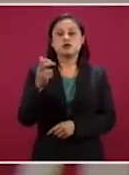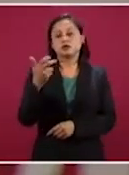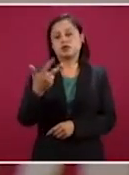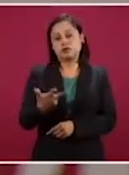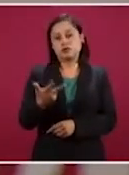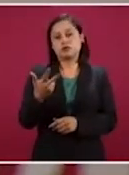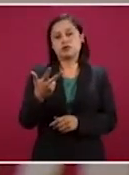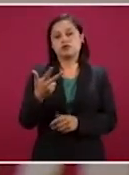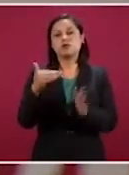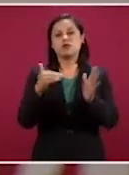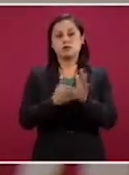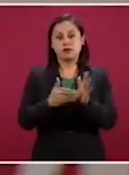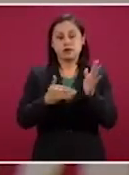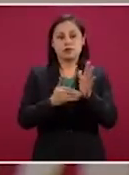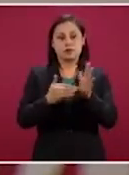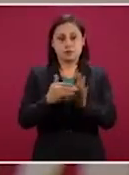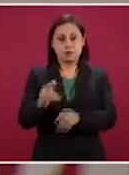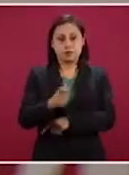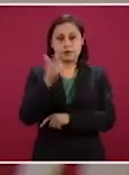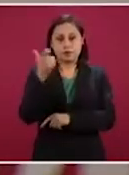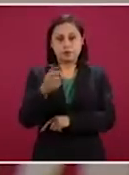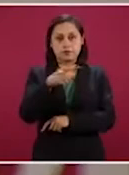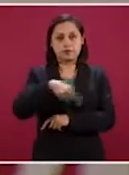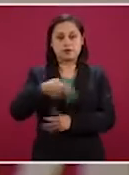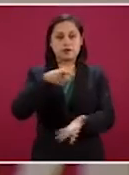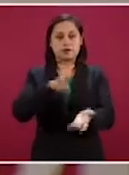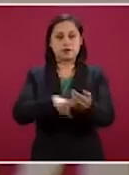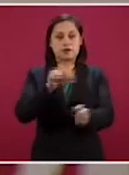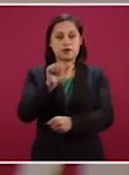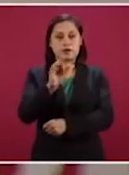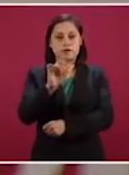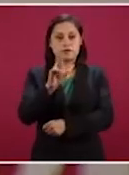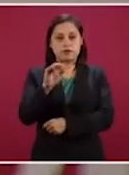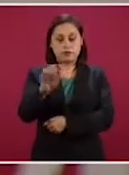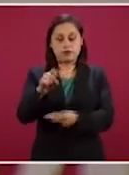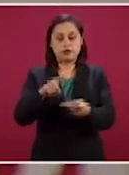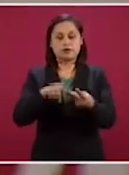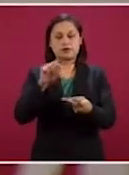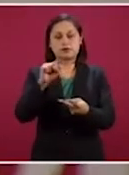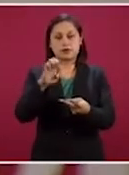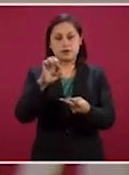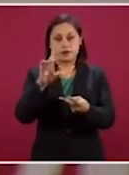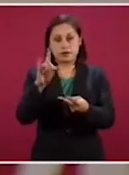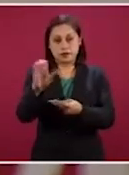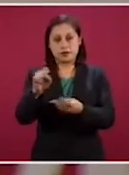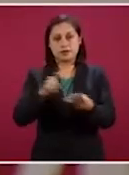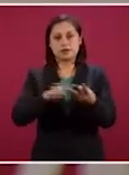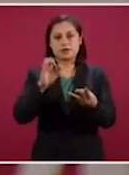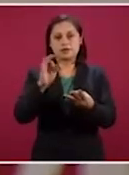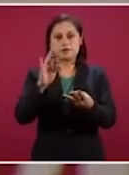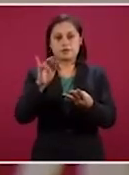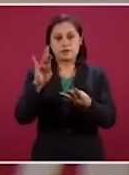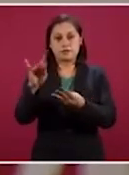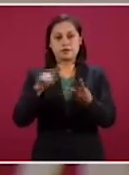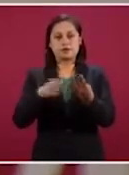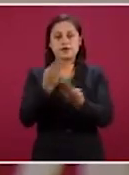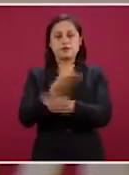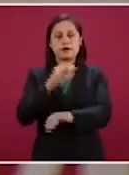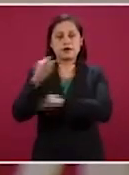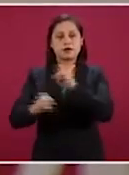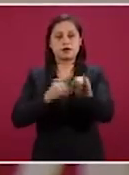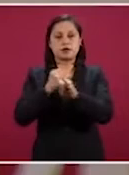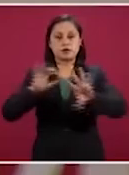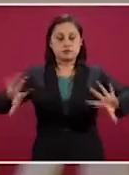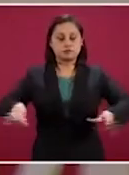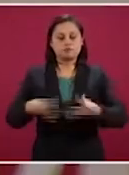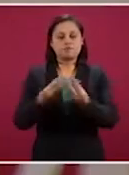pesos que tienen invertidos las Afores, SECADES y Fibras, más la banca internacional. Eso nos da hoy